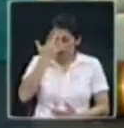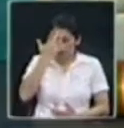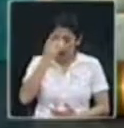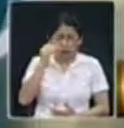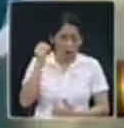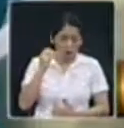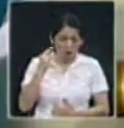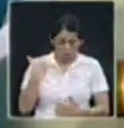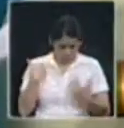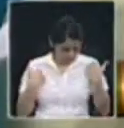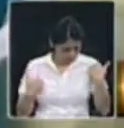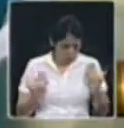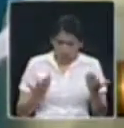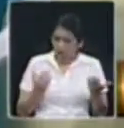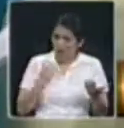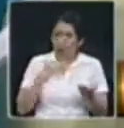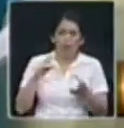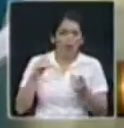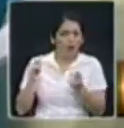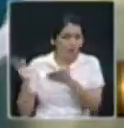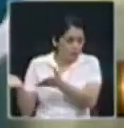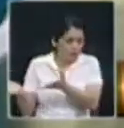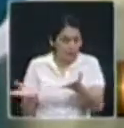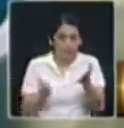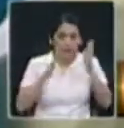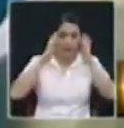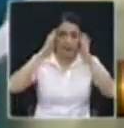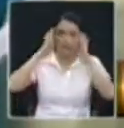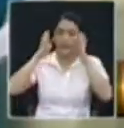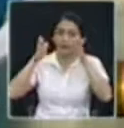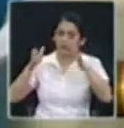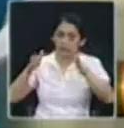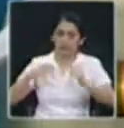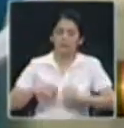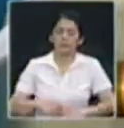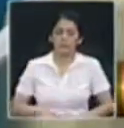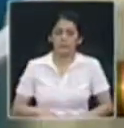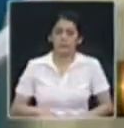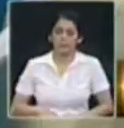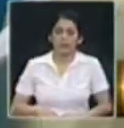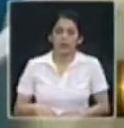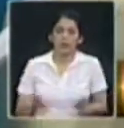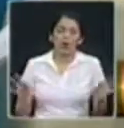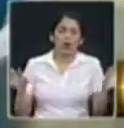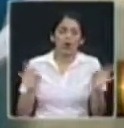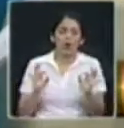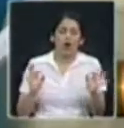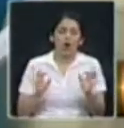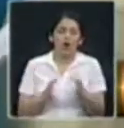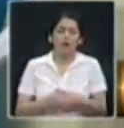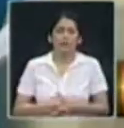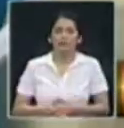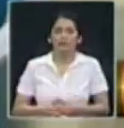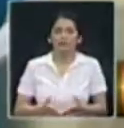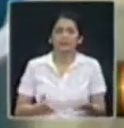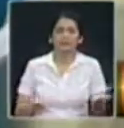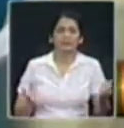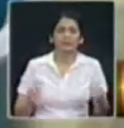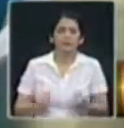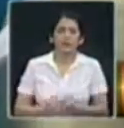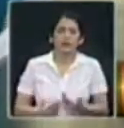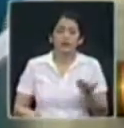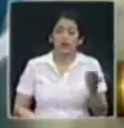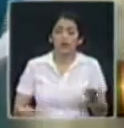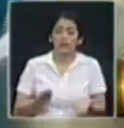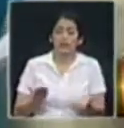tengan una atención prioritaria. En el tema ya de protección, además, que todas las personas, y mire usted un claro ejemplo, que todas las